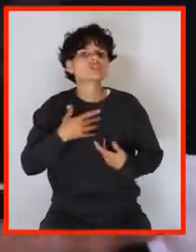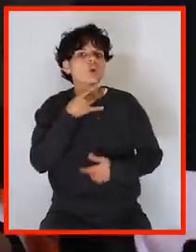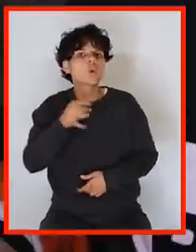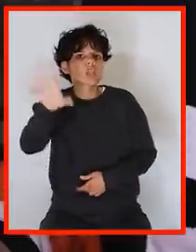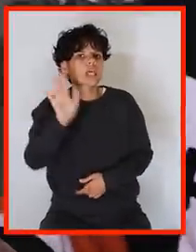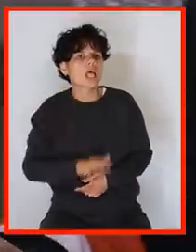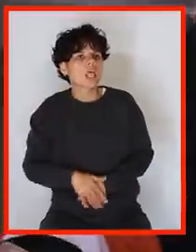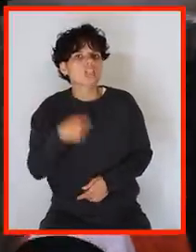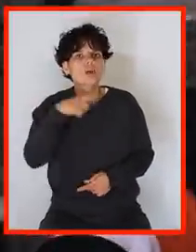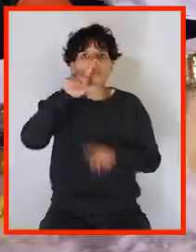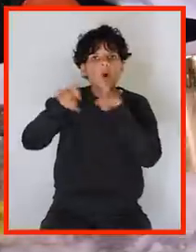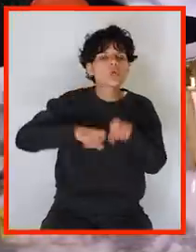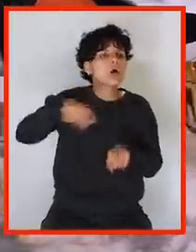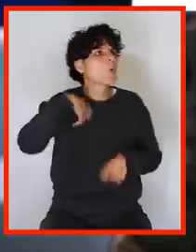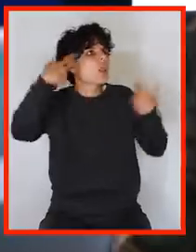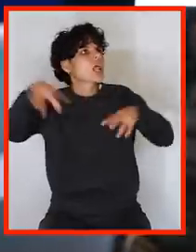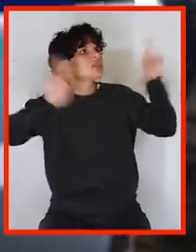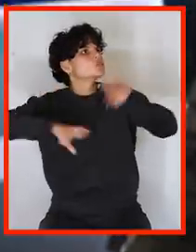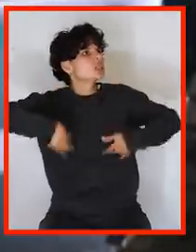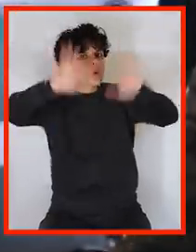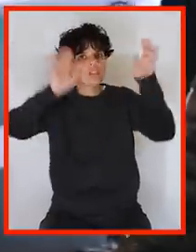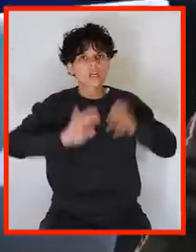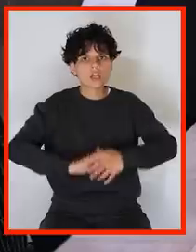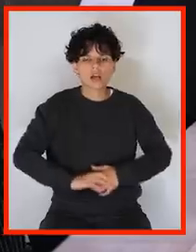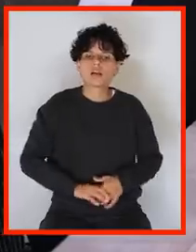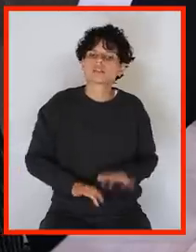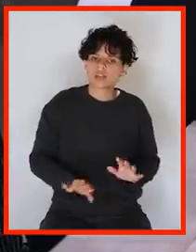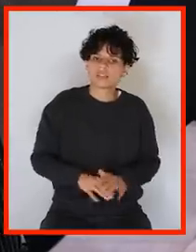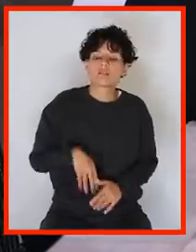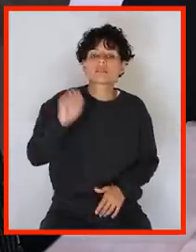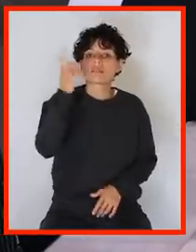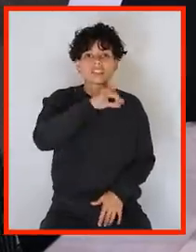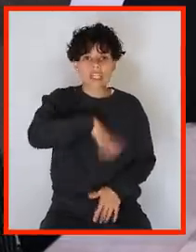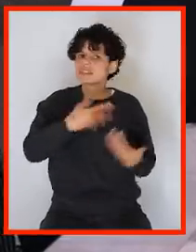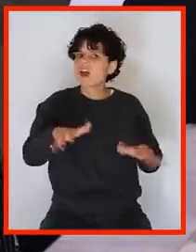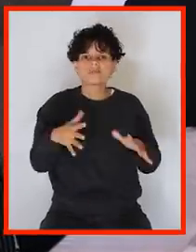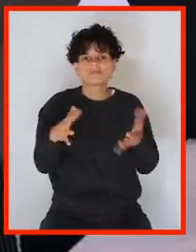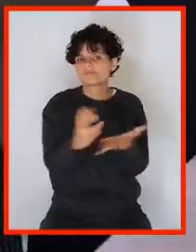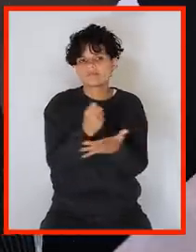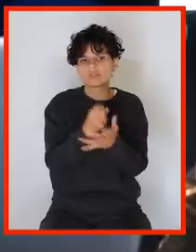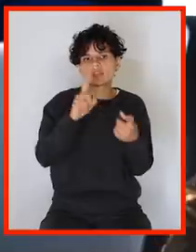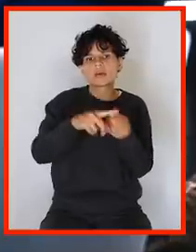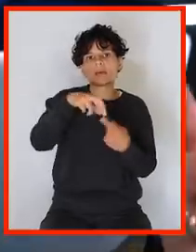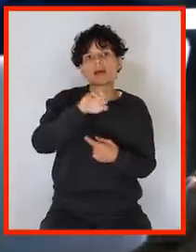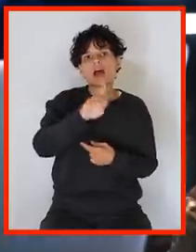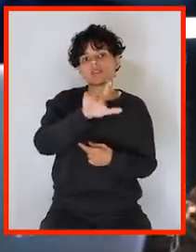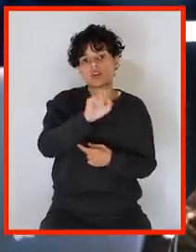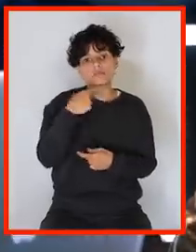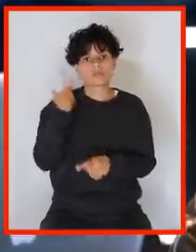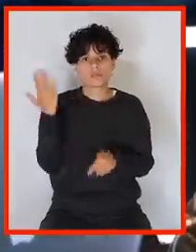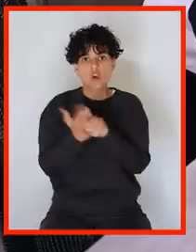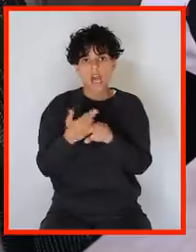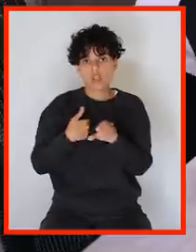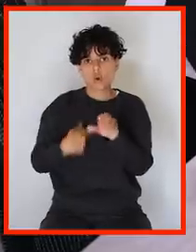su idea, pues bueno, contesta en la pregunta, pues bueno. Puta, nacionalmente, puta, yo creo que ya grababa con los, como con los que quería, ¿cachai? El Pablito me tiene